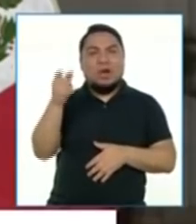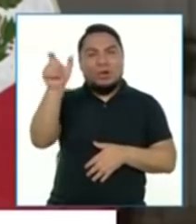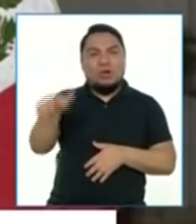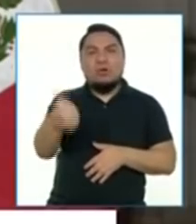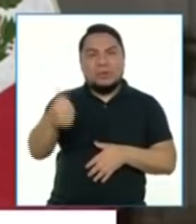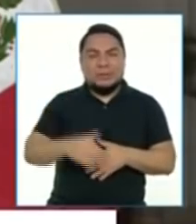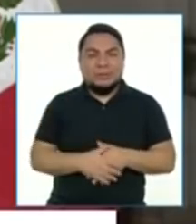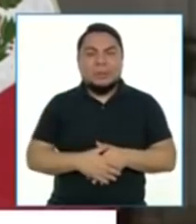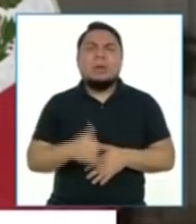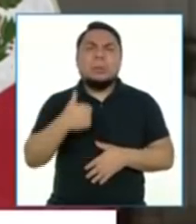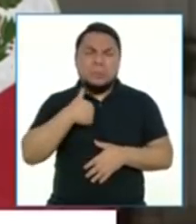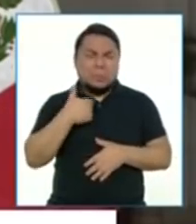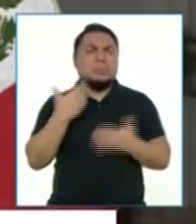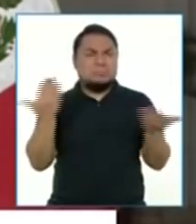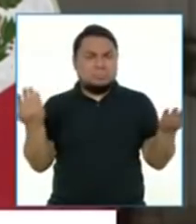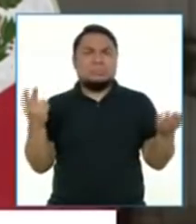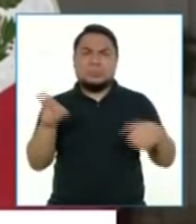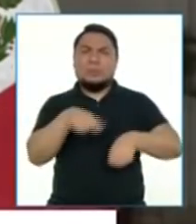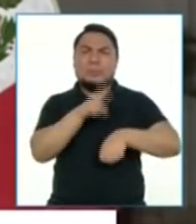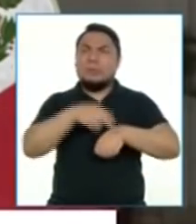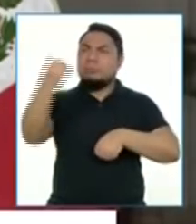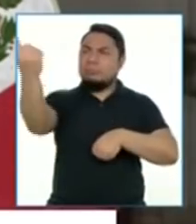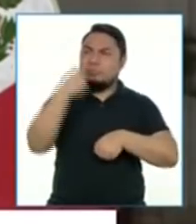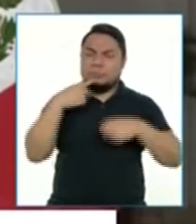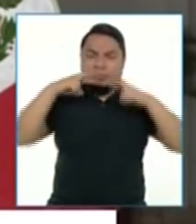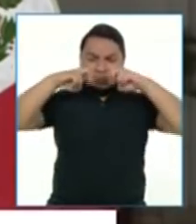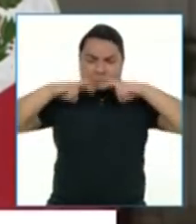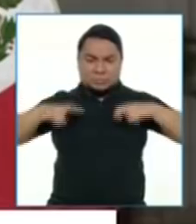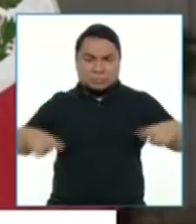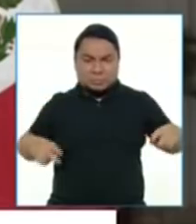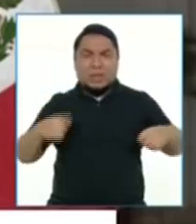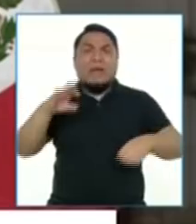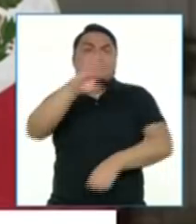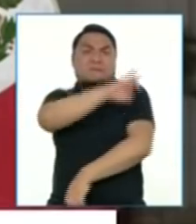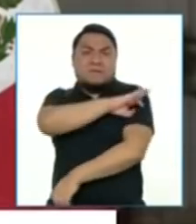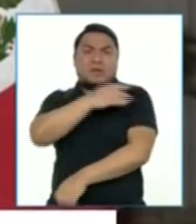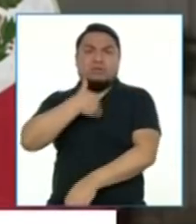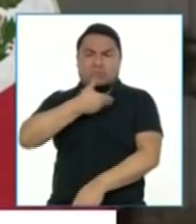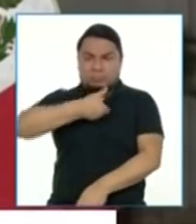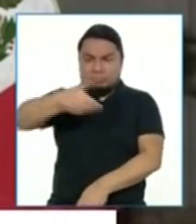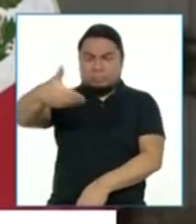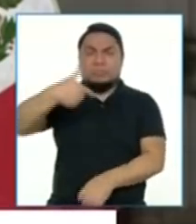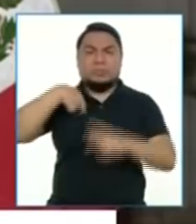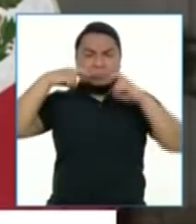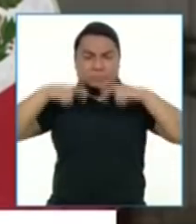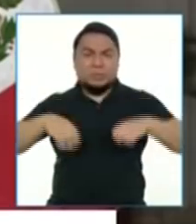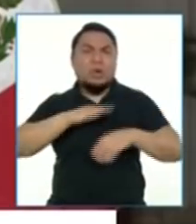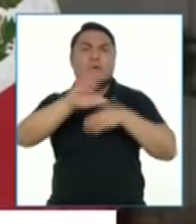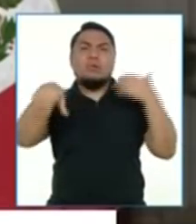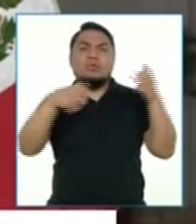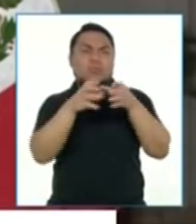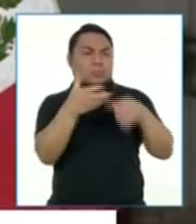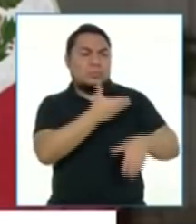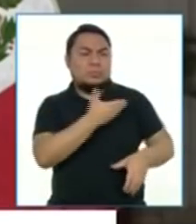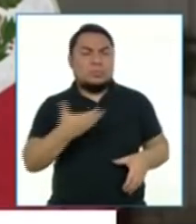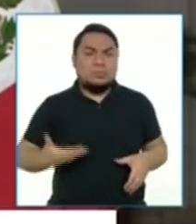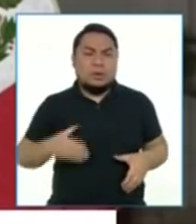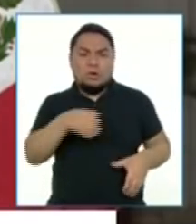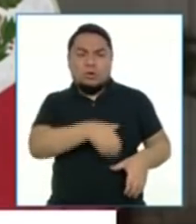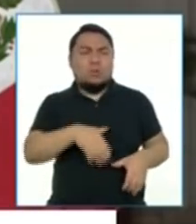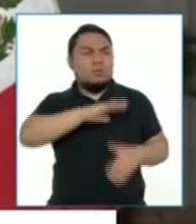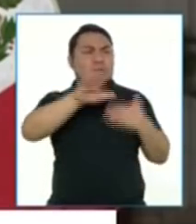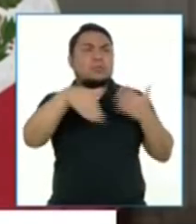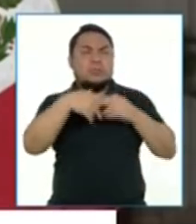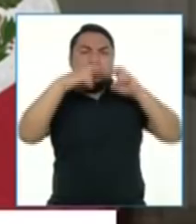de la pandemia y se habla también de la promulgación de la ley que impide ha sentenciado postular porque de alguna manera lo que está